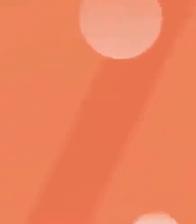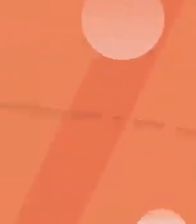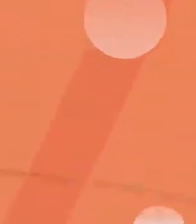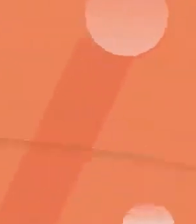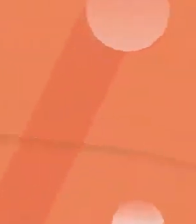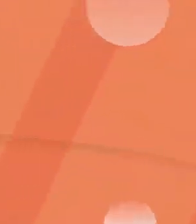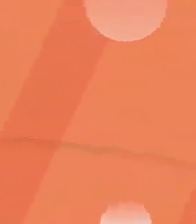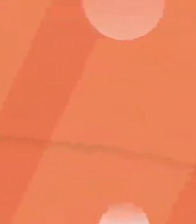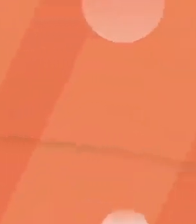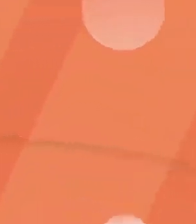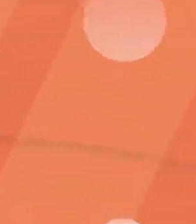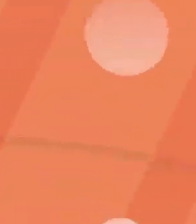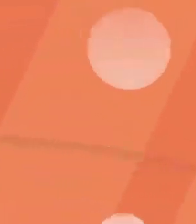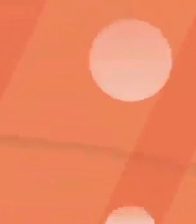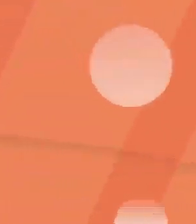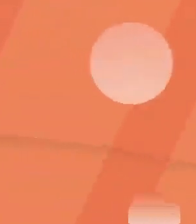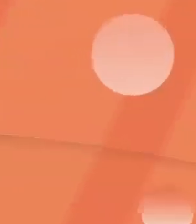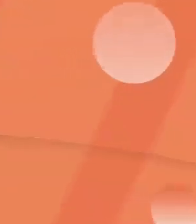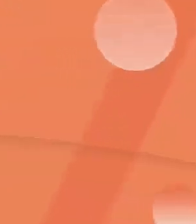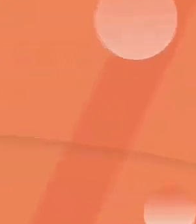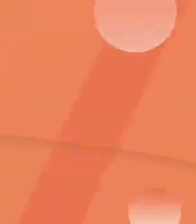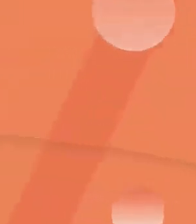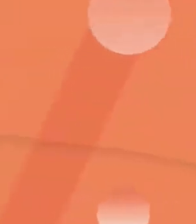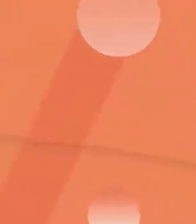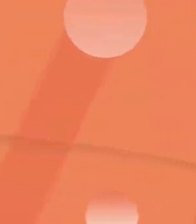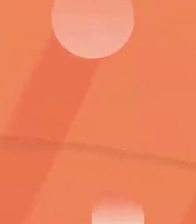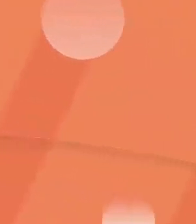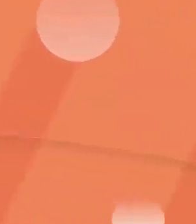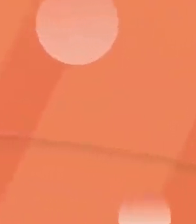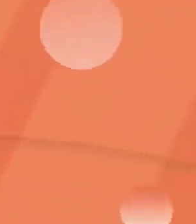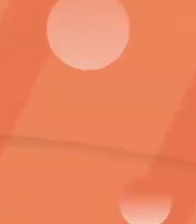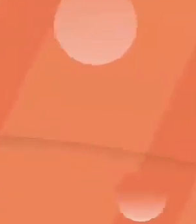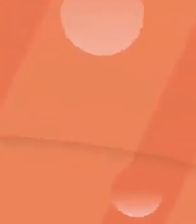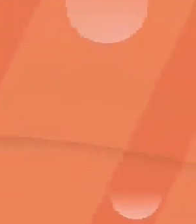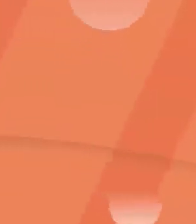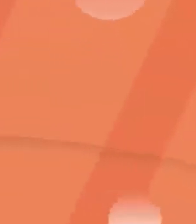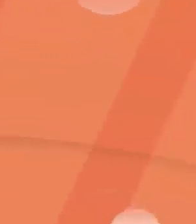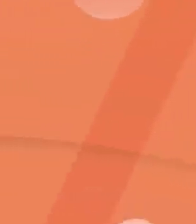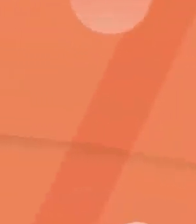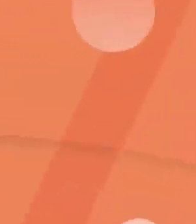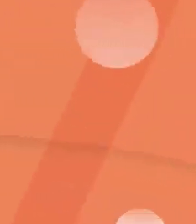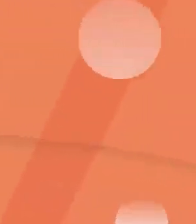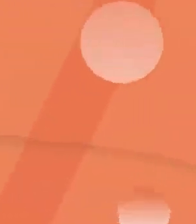¿Cuál es la importancia de asumirse como ciudadanas o ciudadanos?